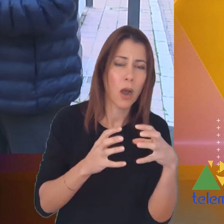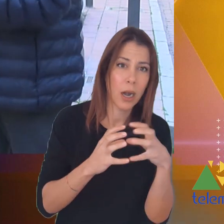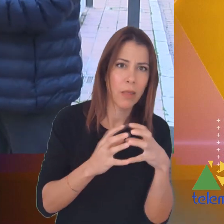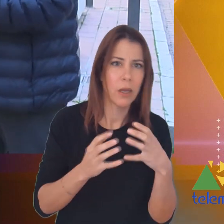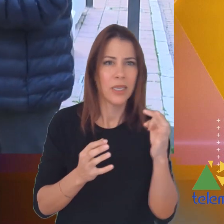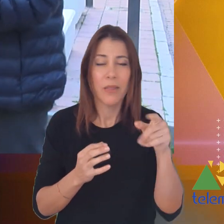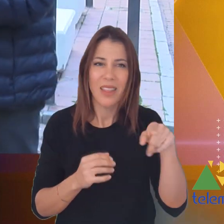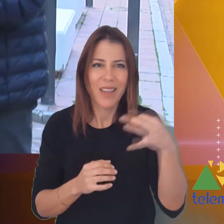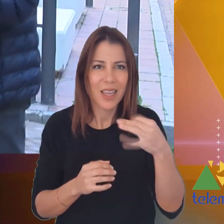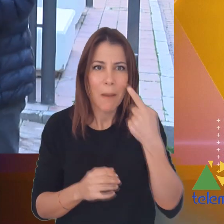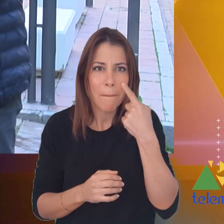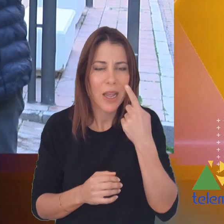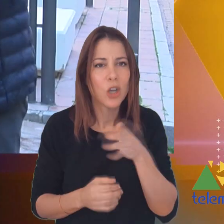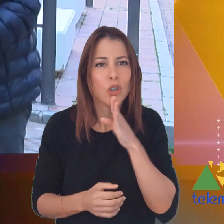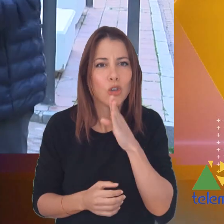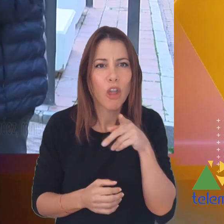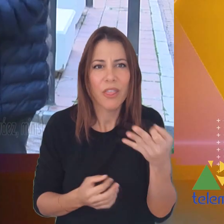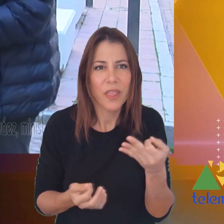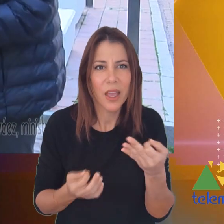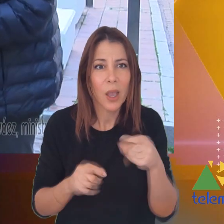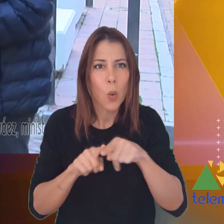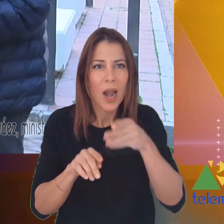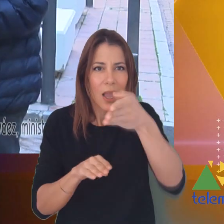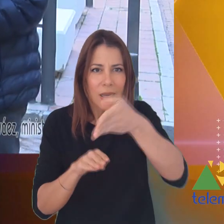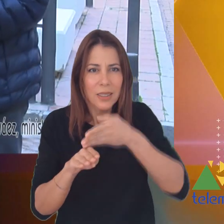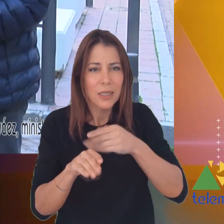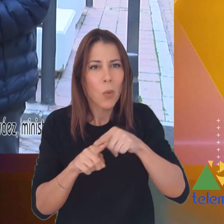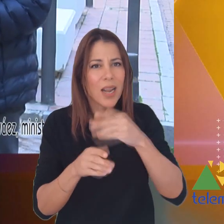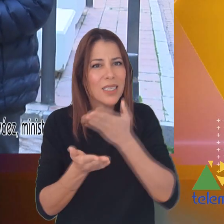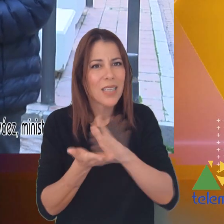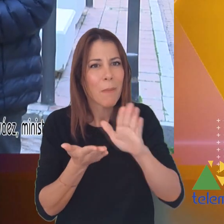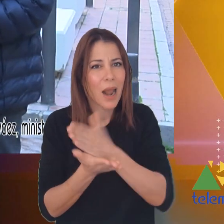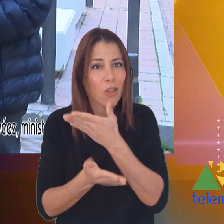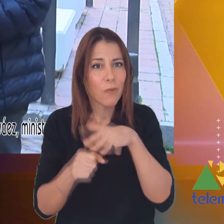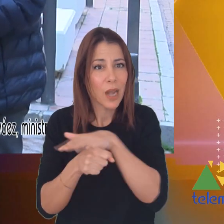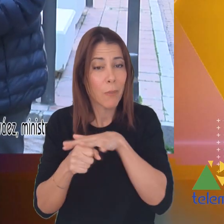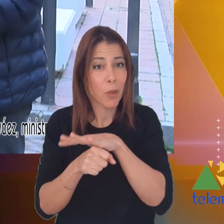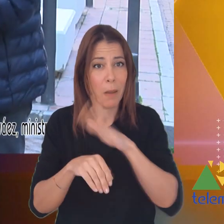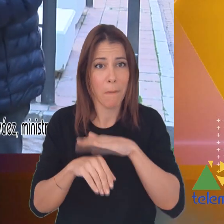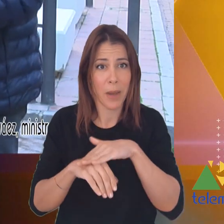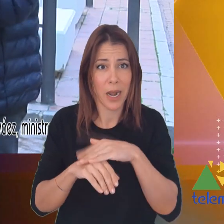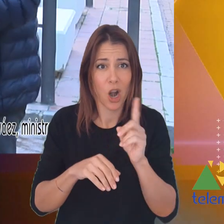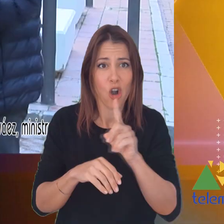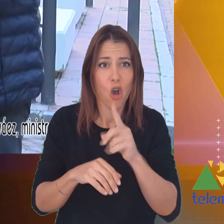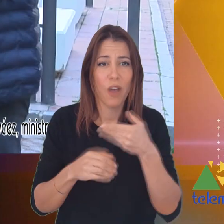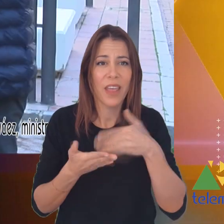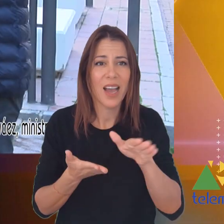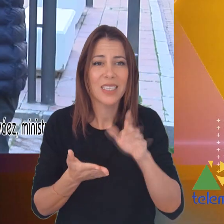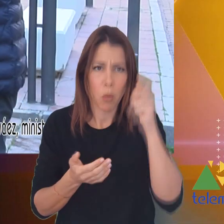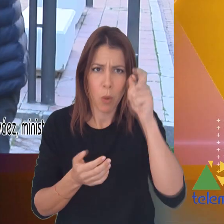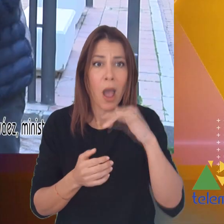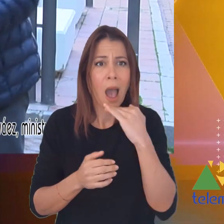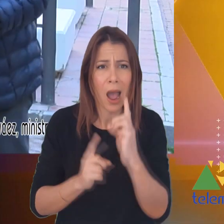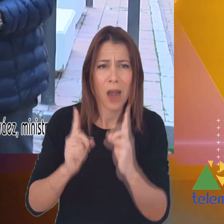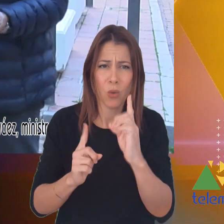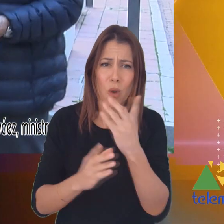que averiguar dónde tenían que poner el límite Claro. de las provincias, porque para no dejarse pueblo, tuvo algún